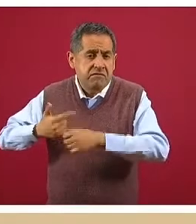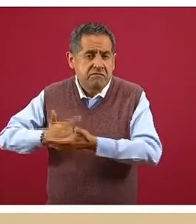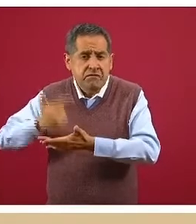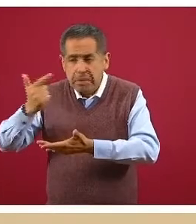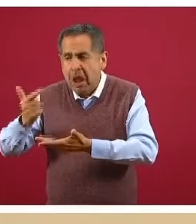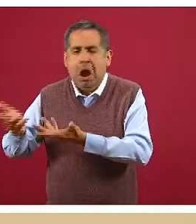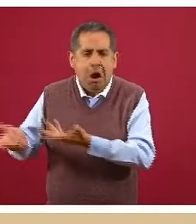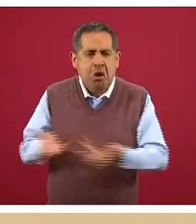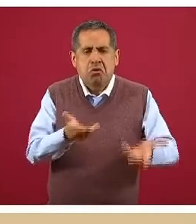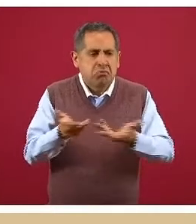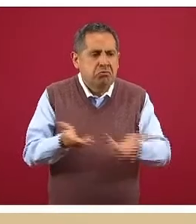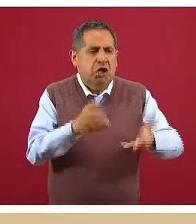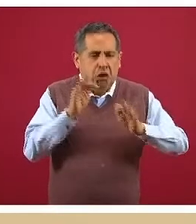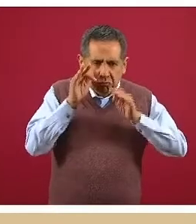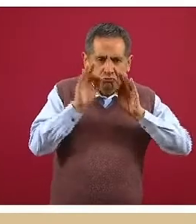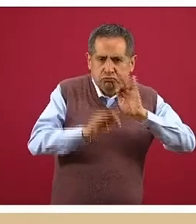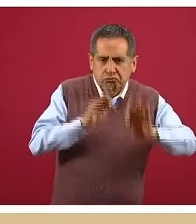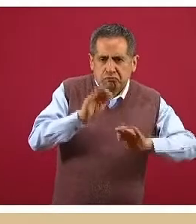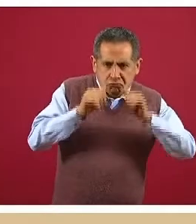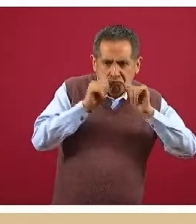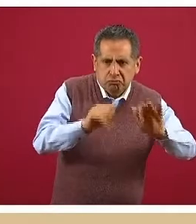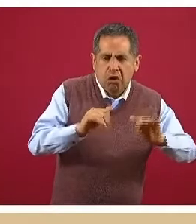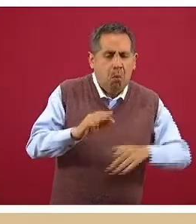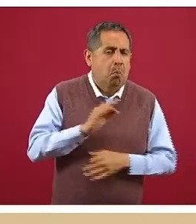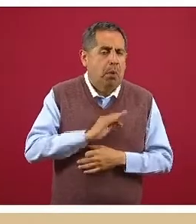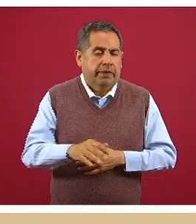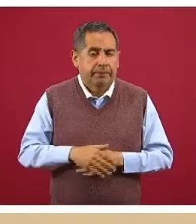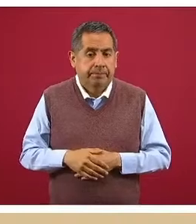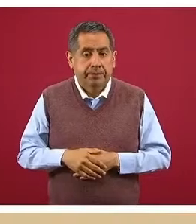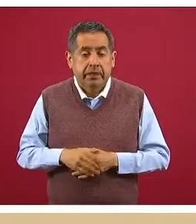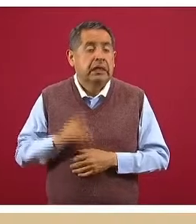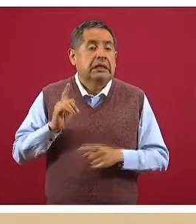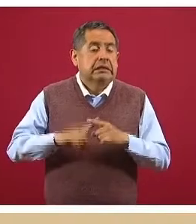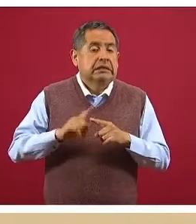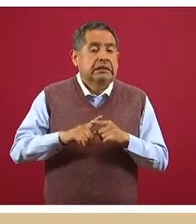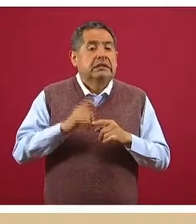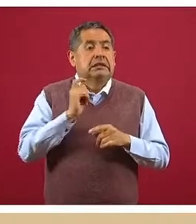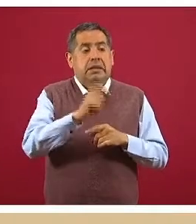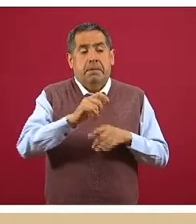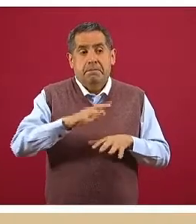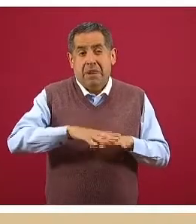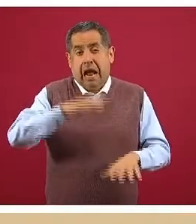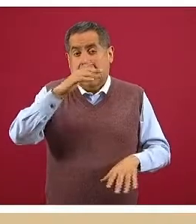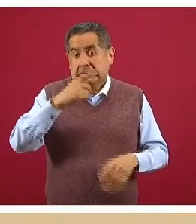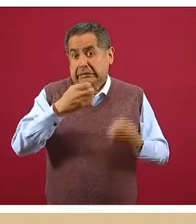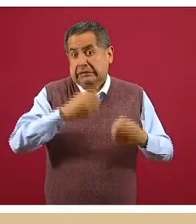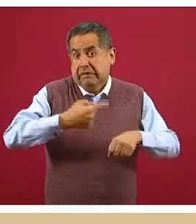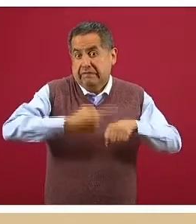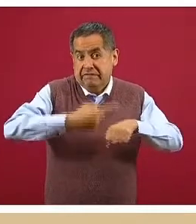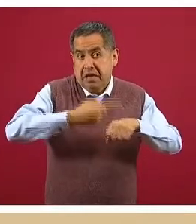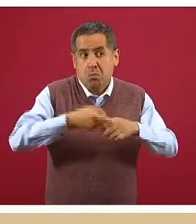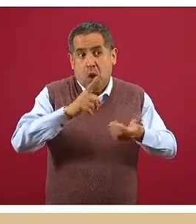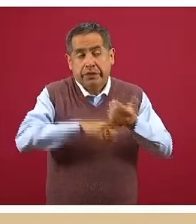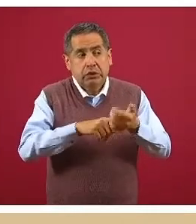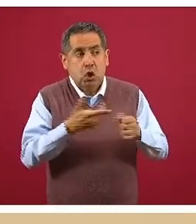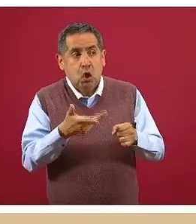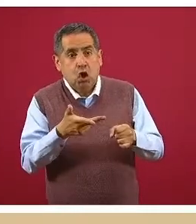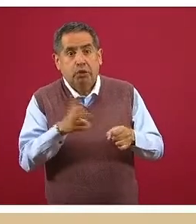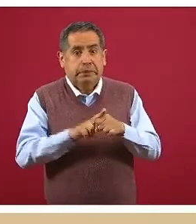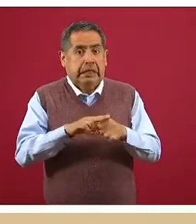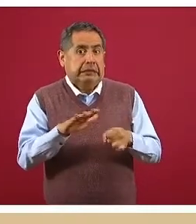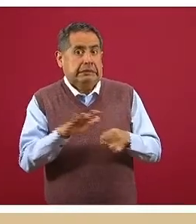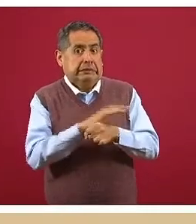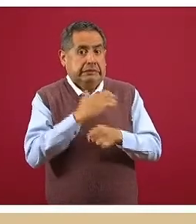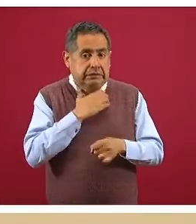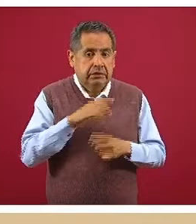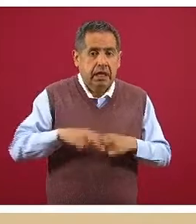respiratoria aguda grave en nuestro país. Los estados con una mayor ocupación hospitalaria para este tipo de camas